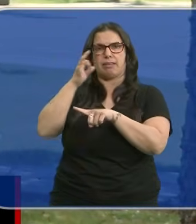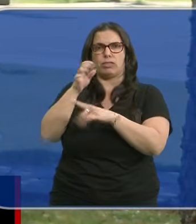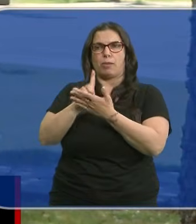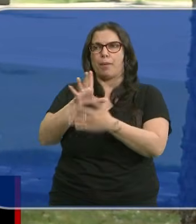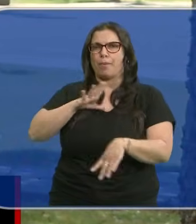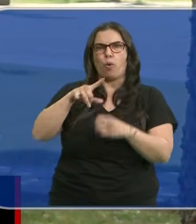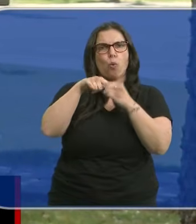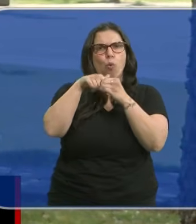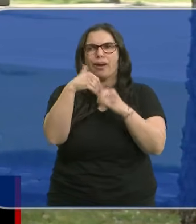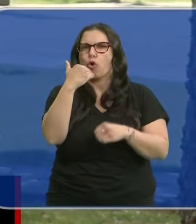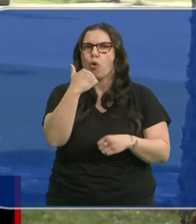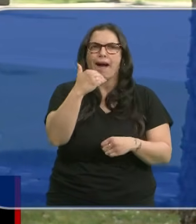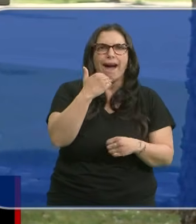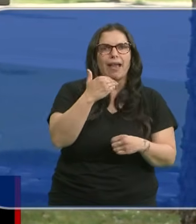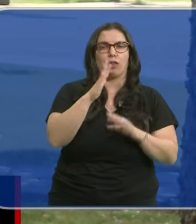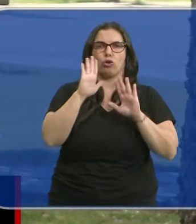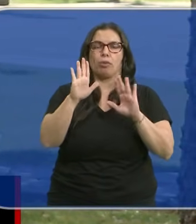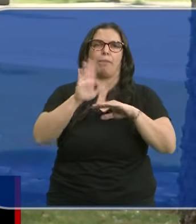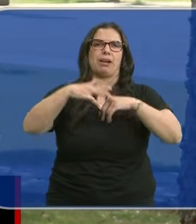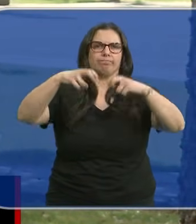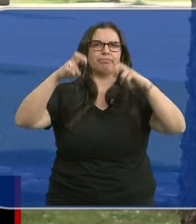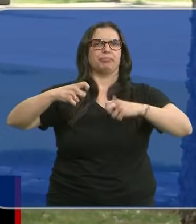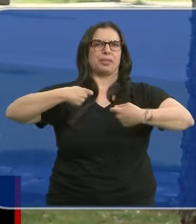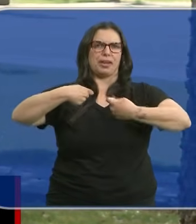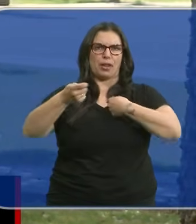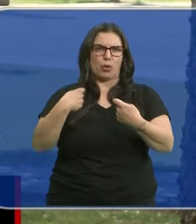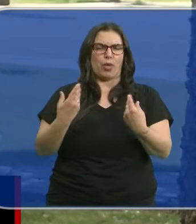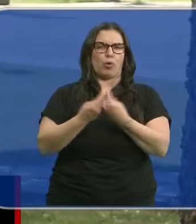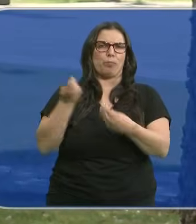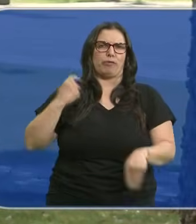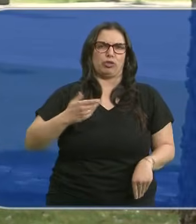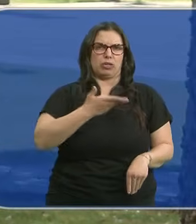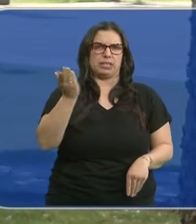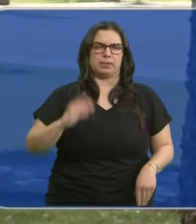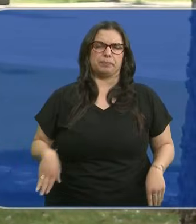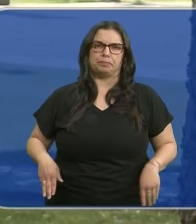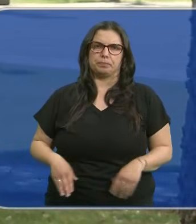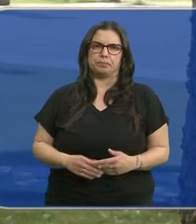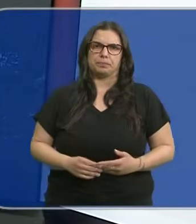un momento entre sus quehaceres para sentarse a negociar con los profesionales.